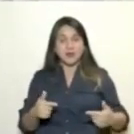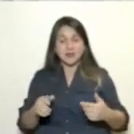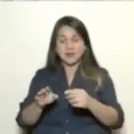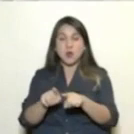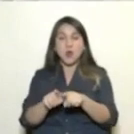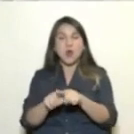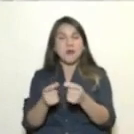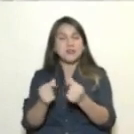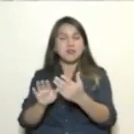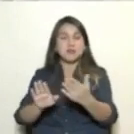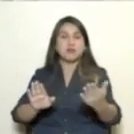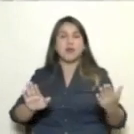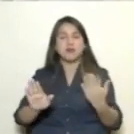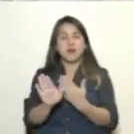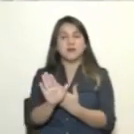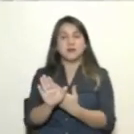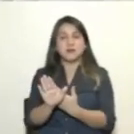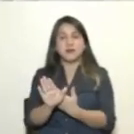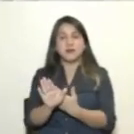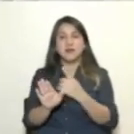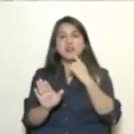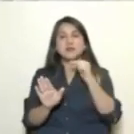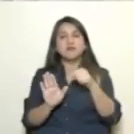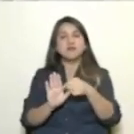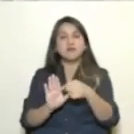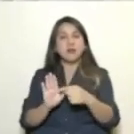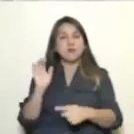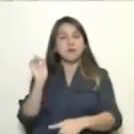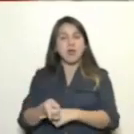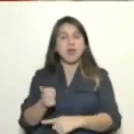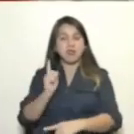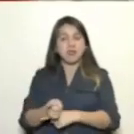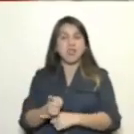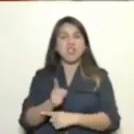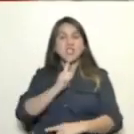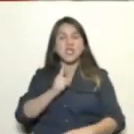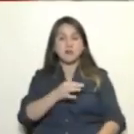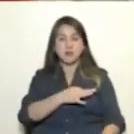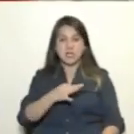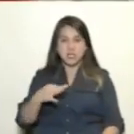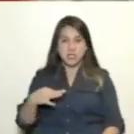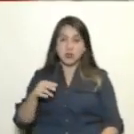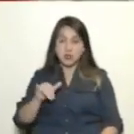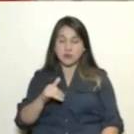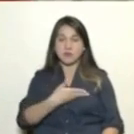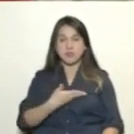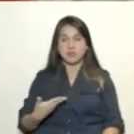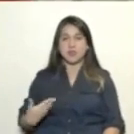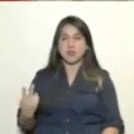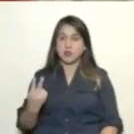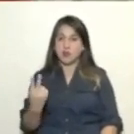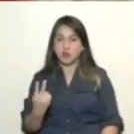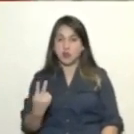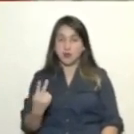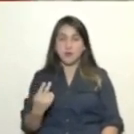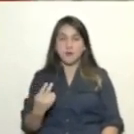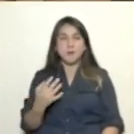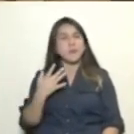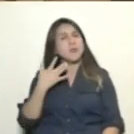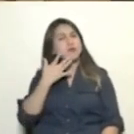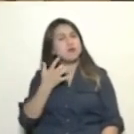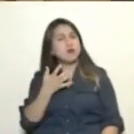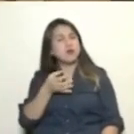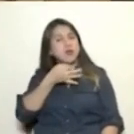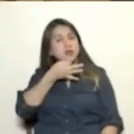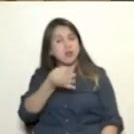detrás de quien tiene que mandar, es el ministro y el presidente. ¿Y eso qué? ¿Por qué lo